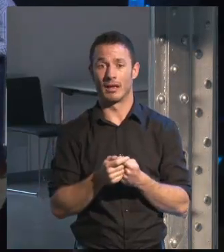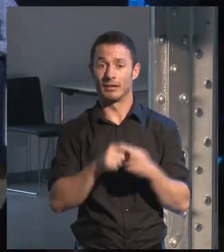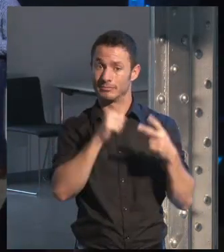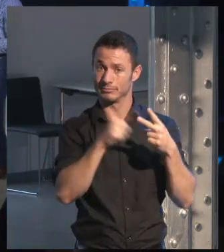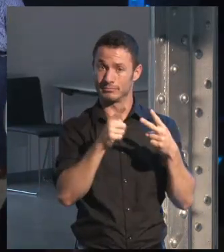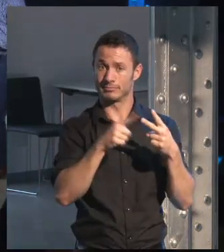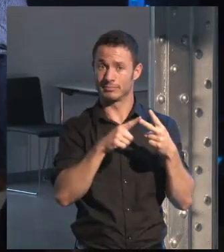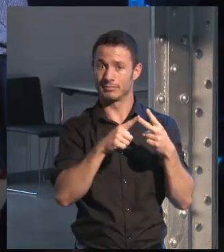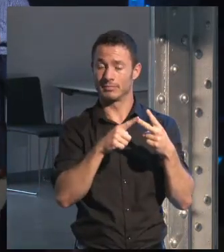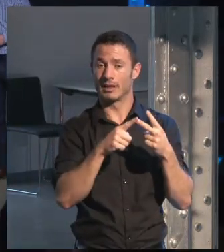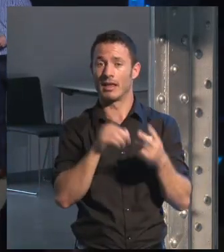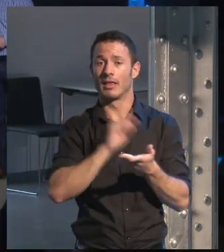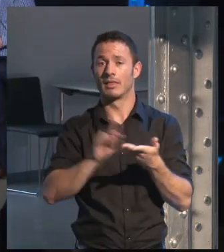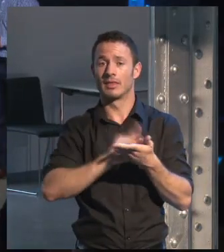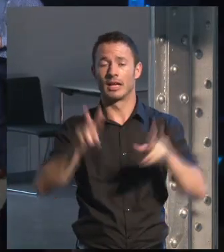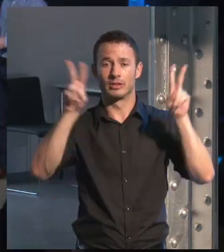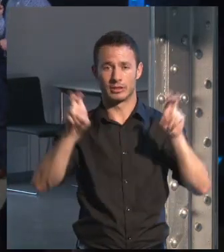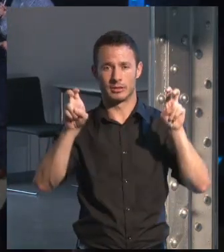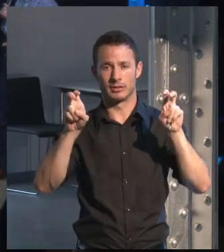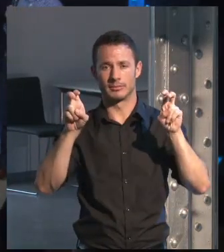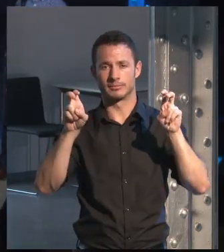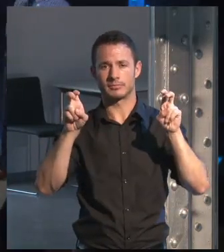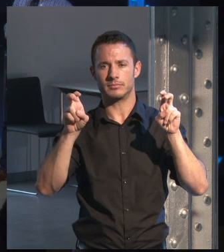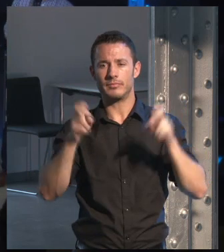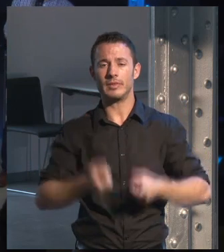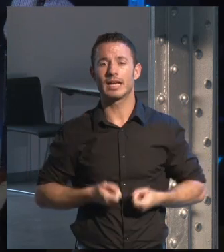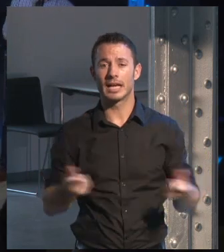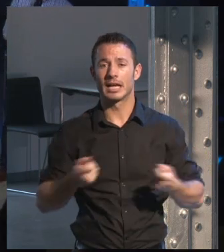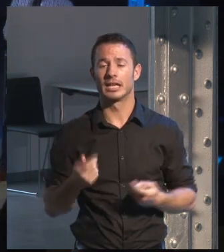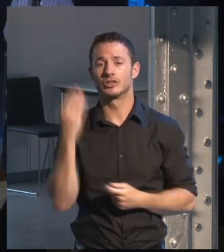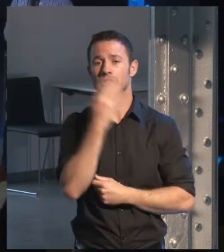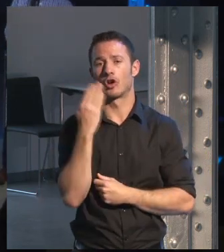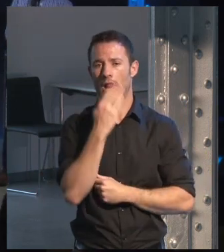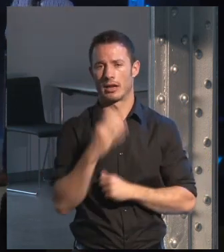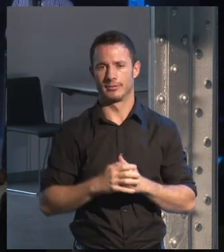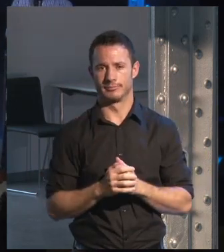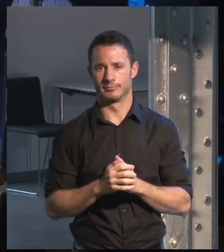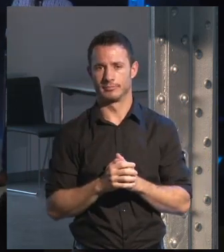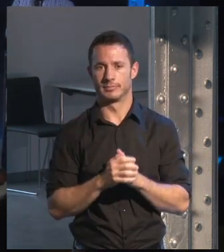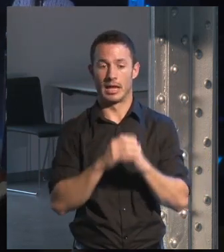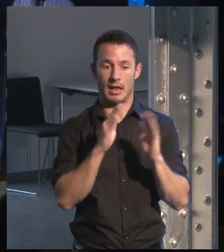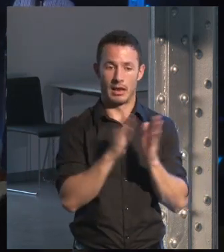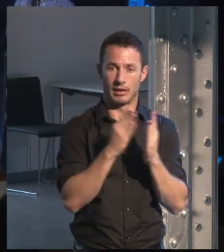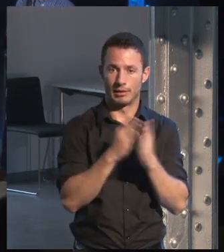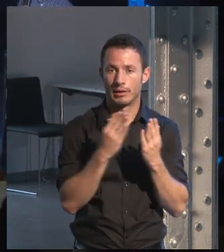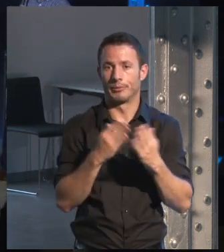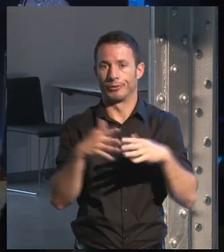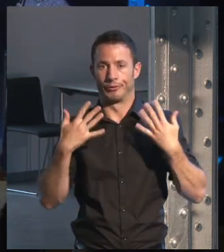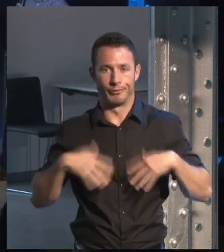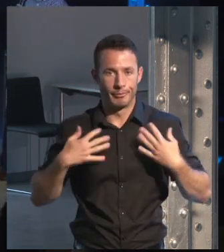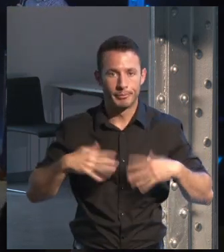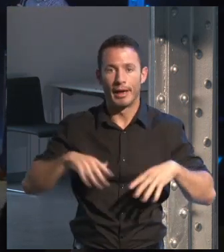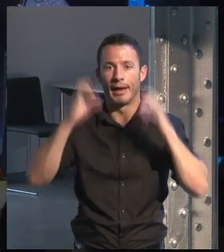dato que hemos sacado es el dato sobre los gastos escolares, que va de los libros a la ropa, a